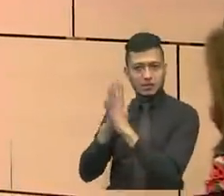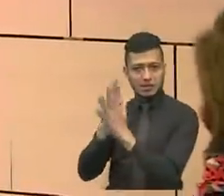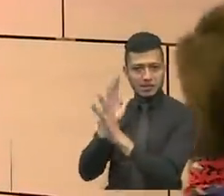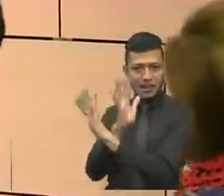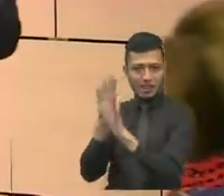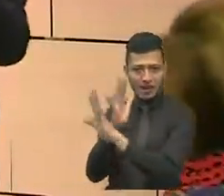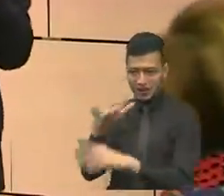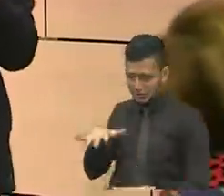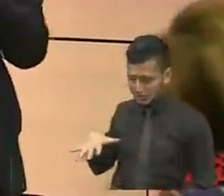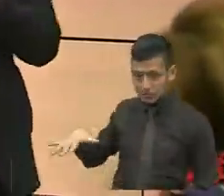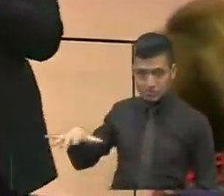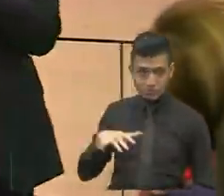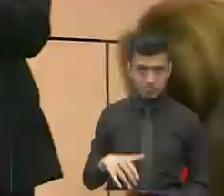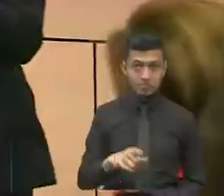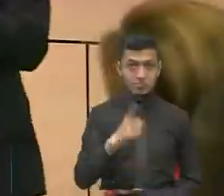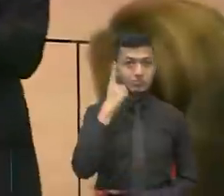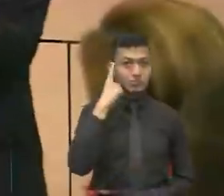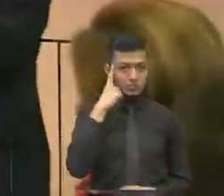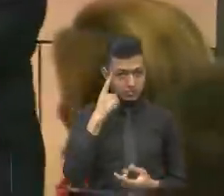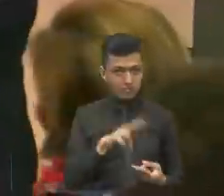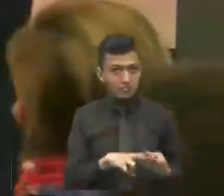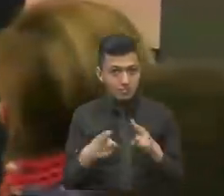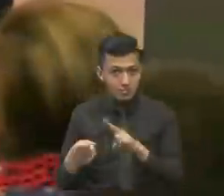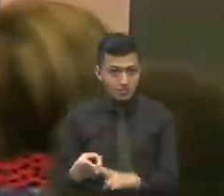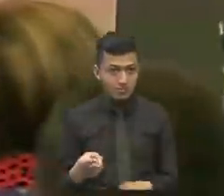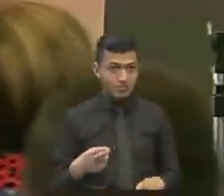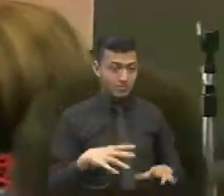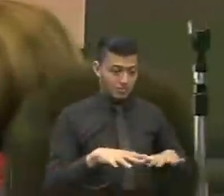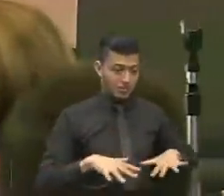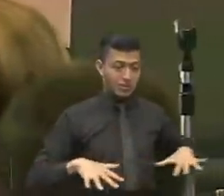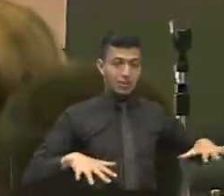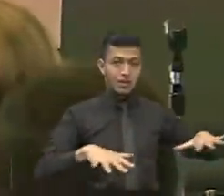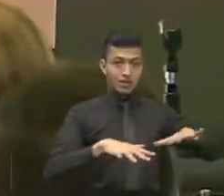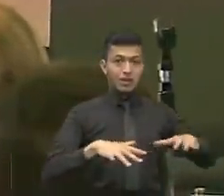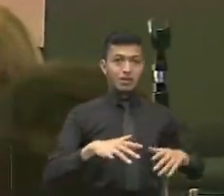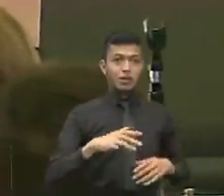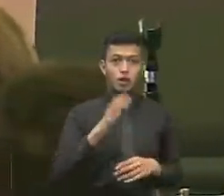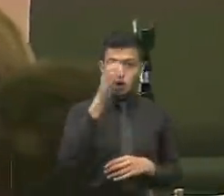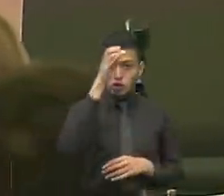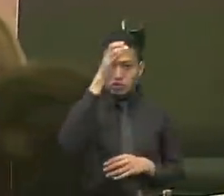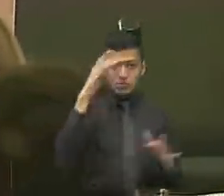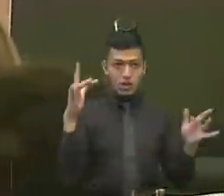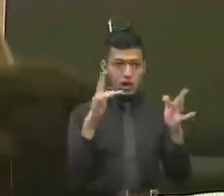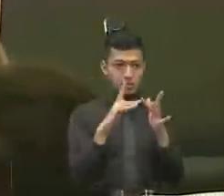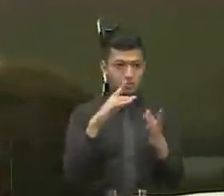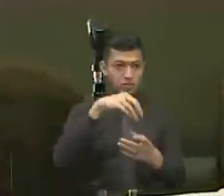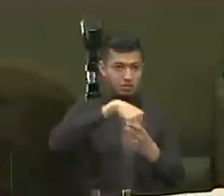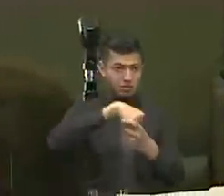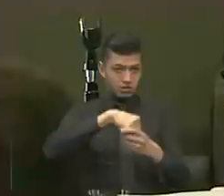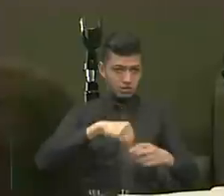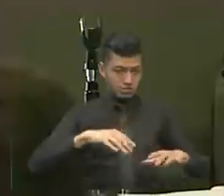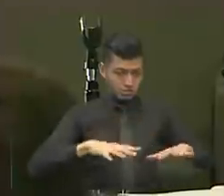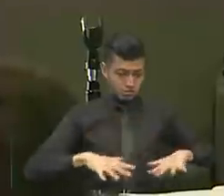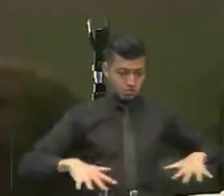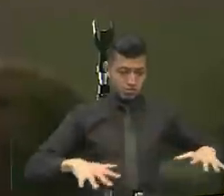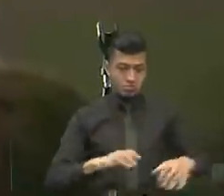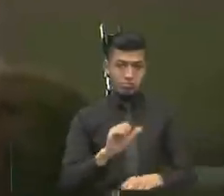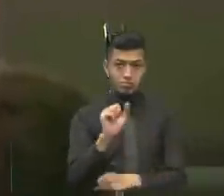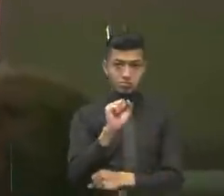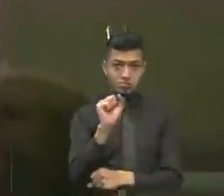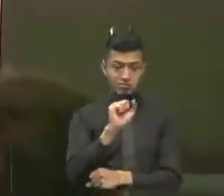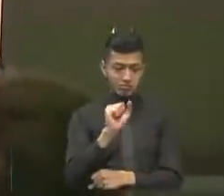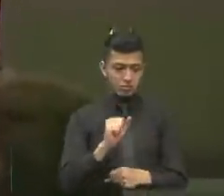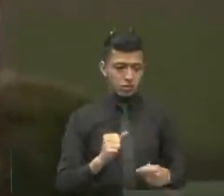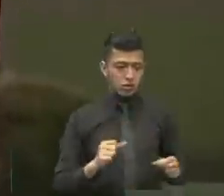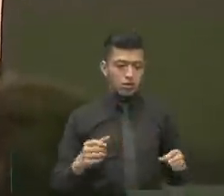piensen en la misma etapa del Parque de la Independencia. La misma etapa, el mismo concepto. Es una etapa que se va sobre una vía,